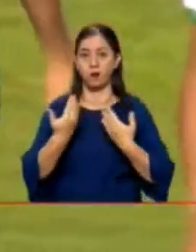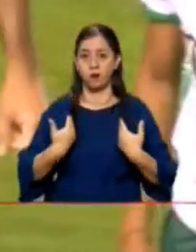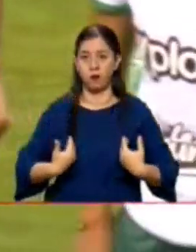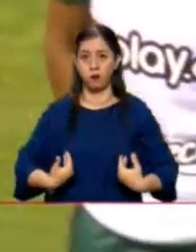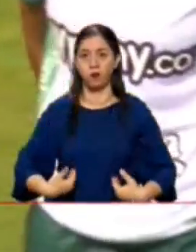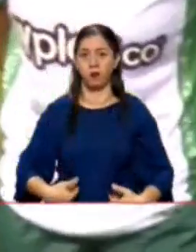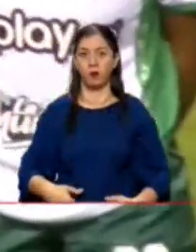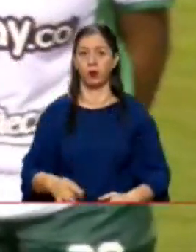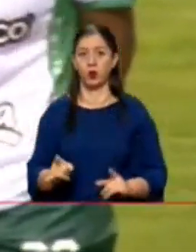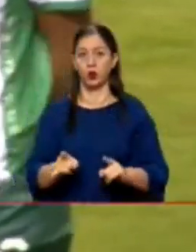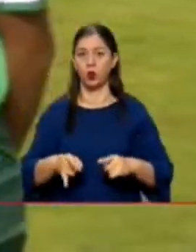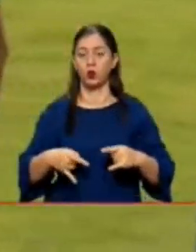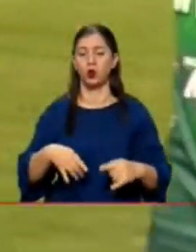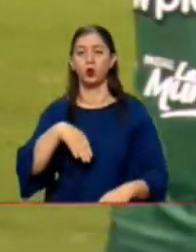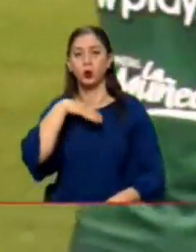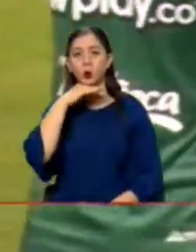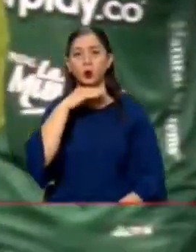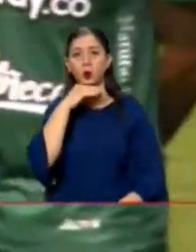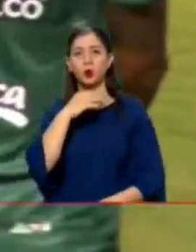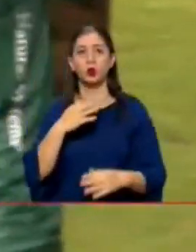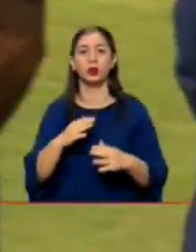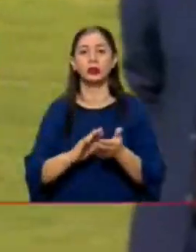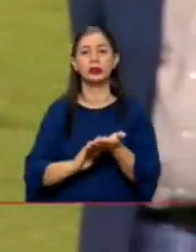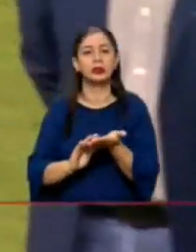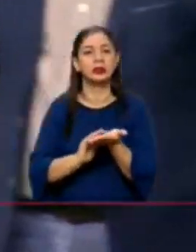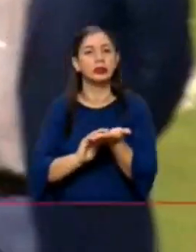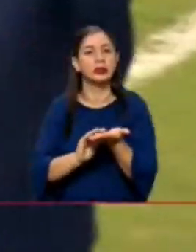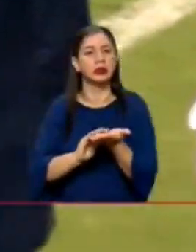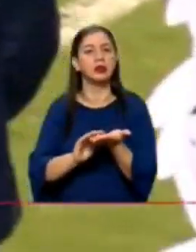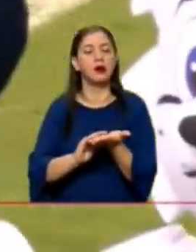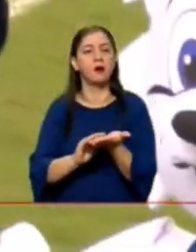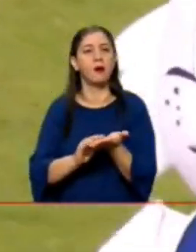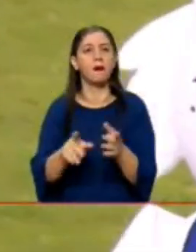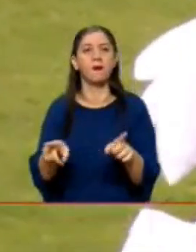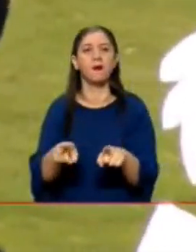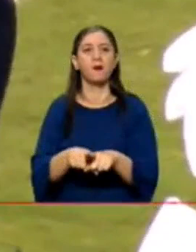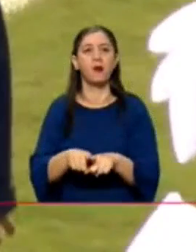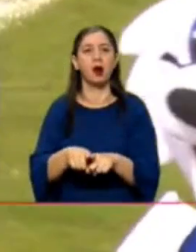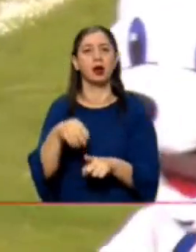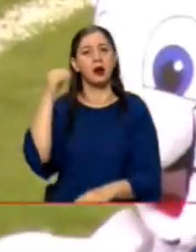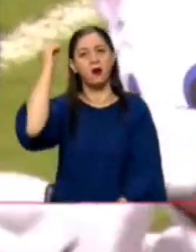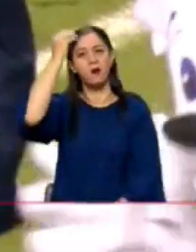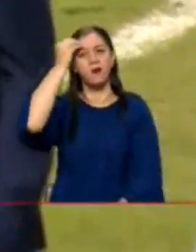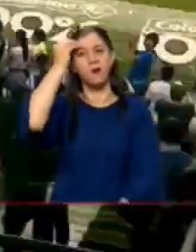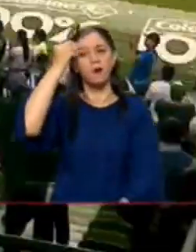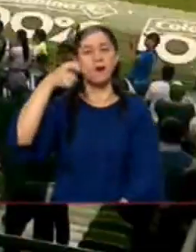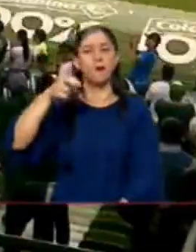y absorbente cuenta con una textura que asemeja una hoja inspirada en la